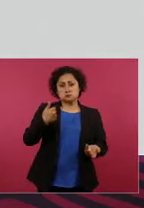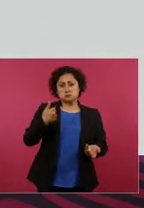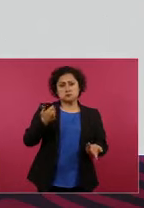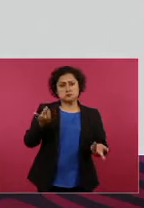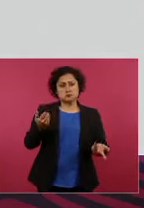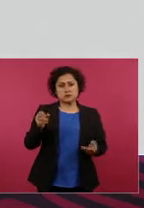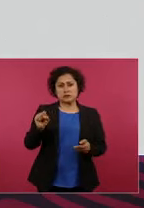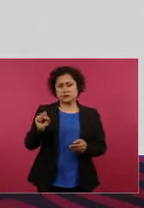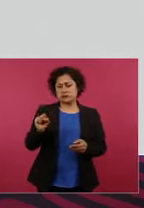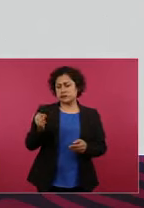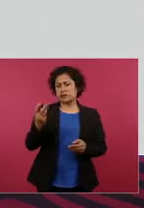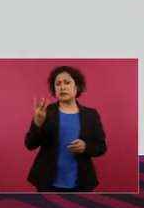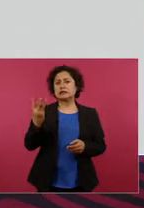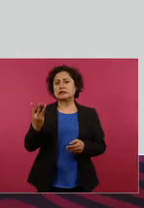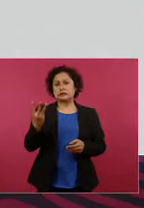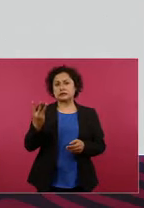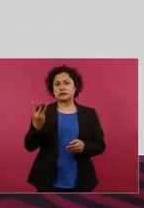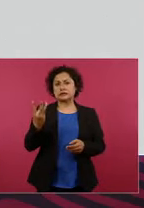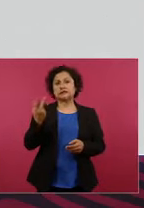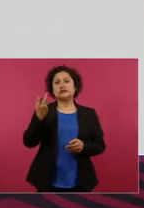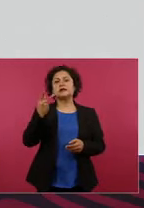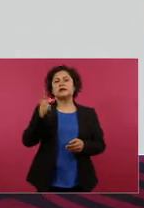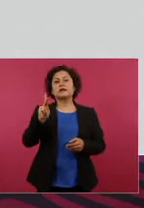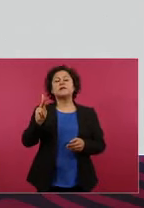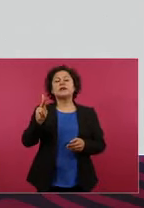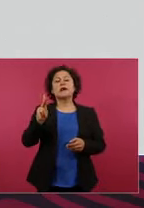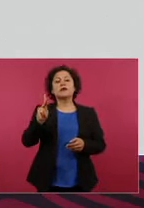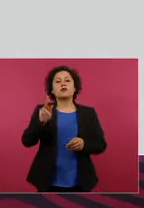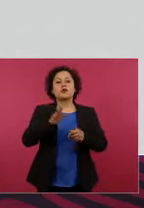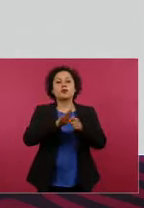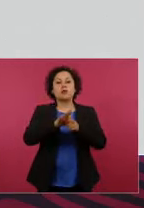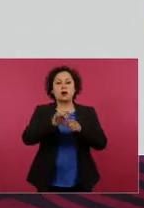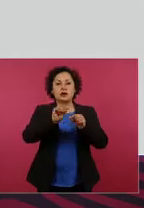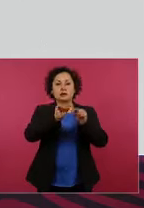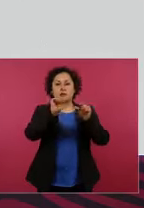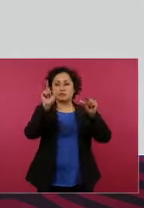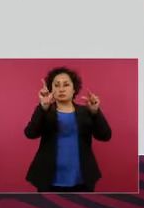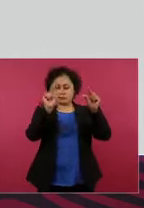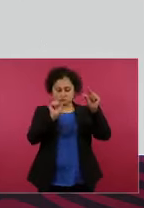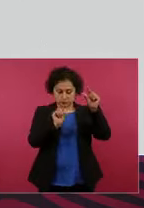63, pero la media es 77.